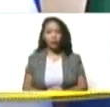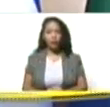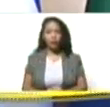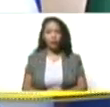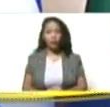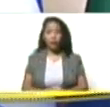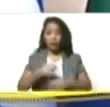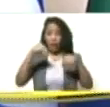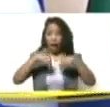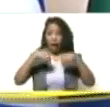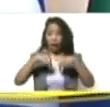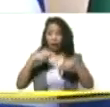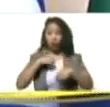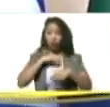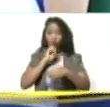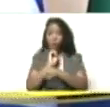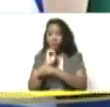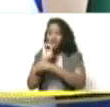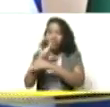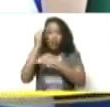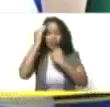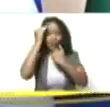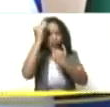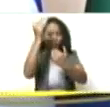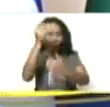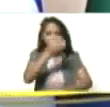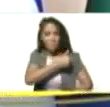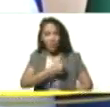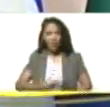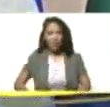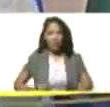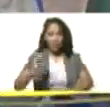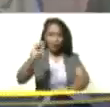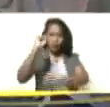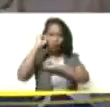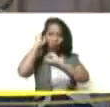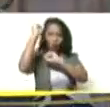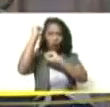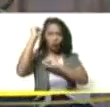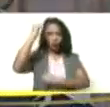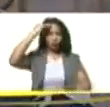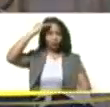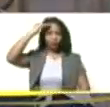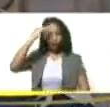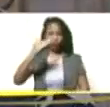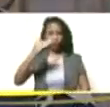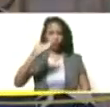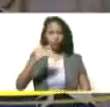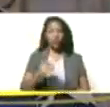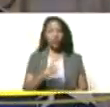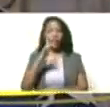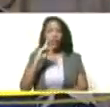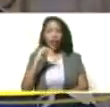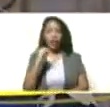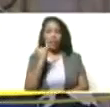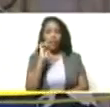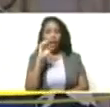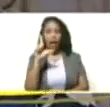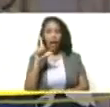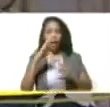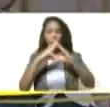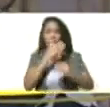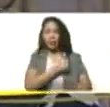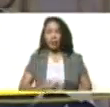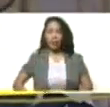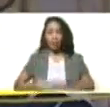Y desde aquí le enviamos un saludo al presidente heroico, comandante Daniel Ortega Saavedra,